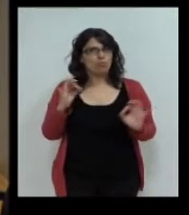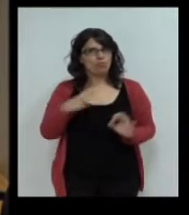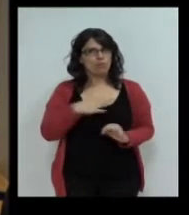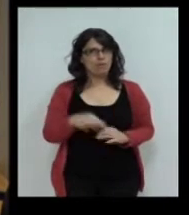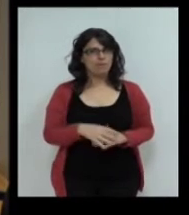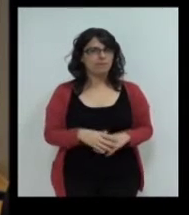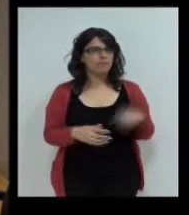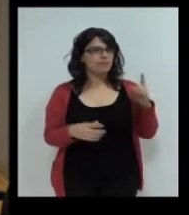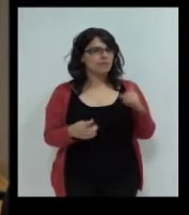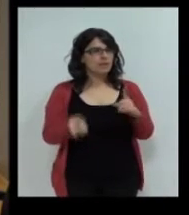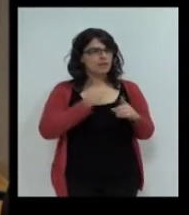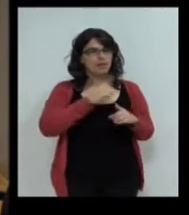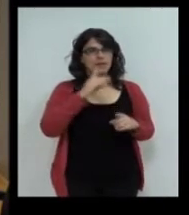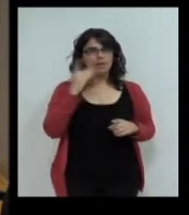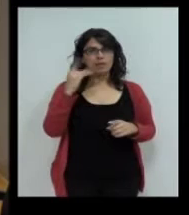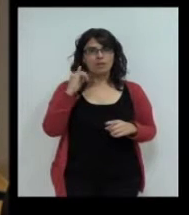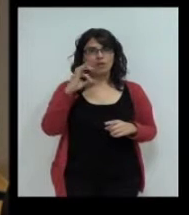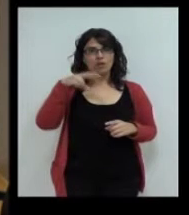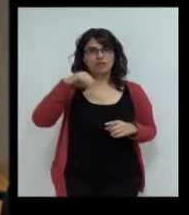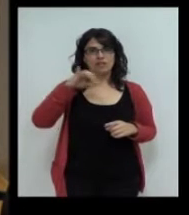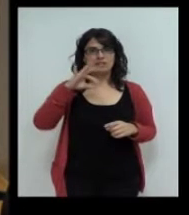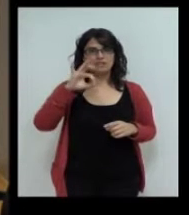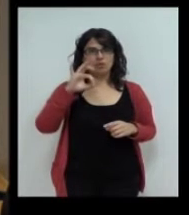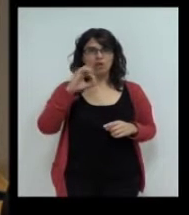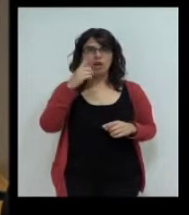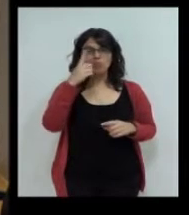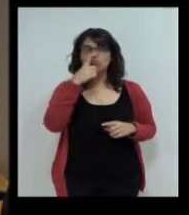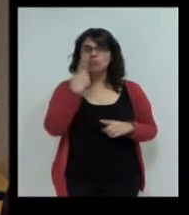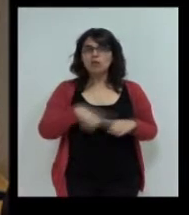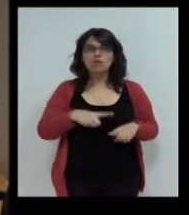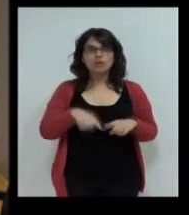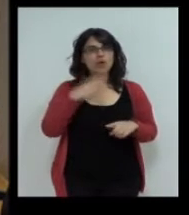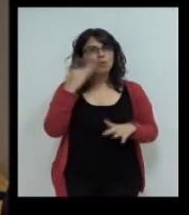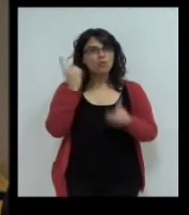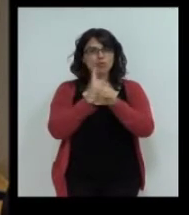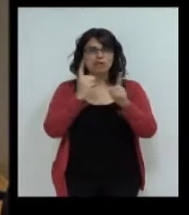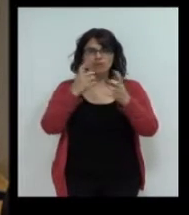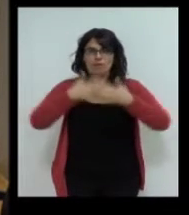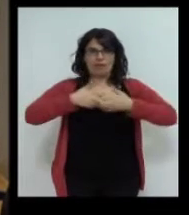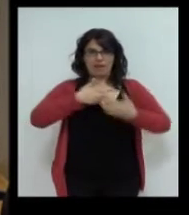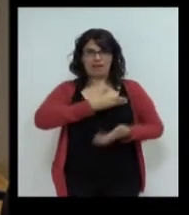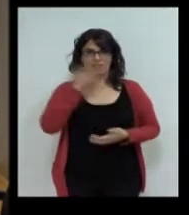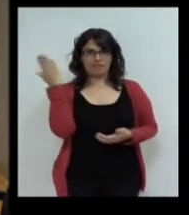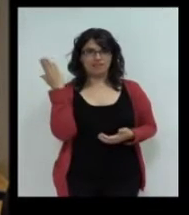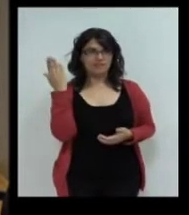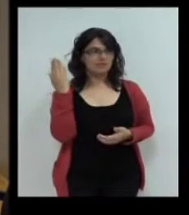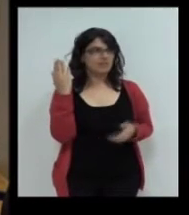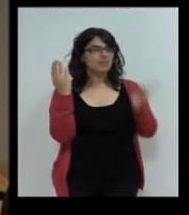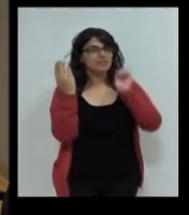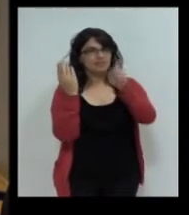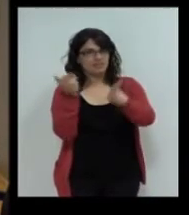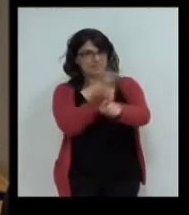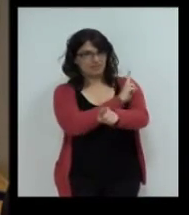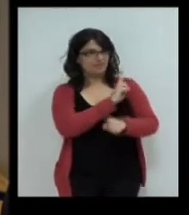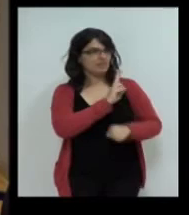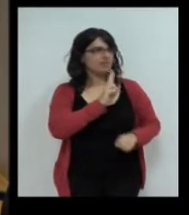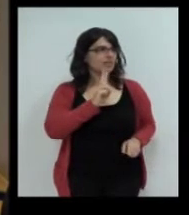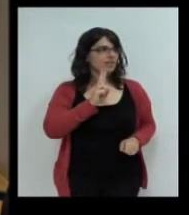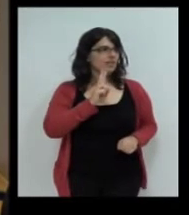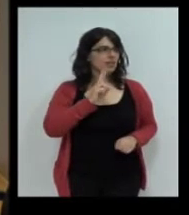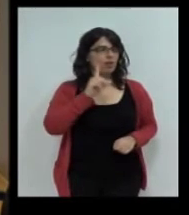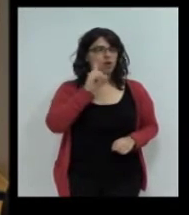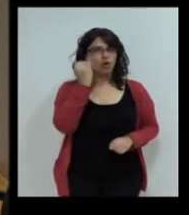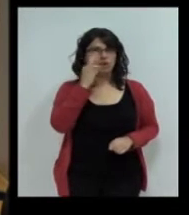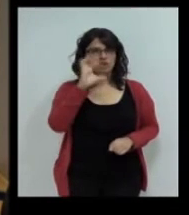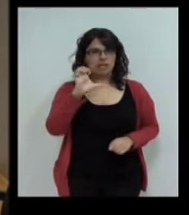contra de esto de los fabricantes, y evidentemente de los fabricantes con sede en América. Pero yo creo que a los fabricantes también les interesa o de